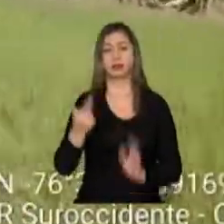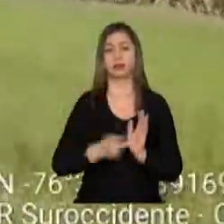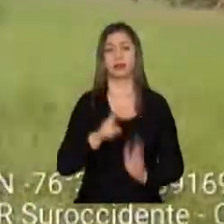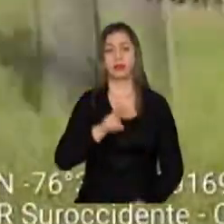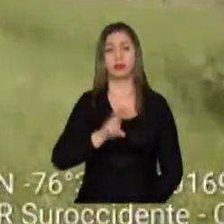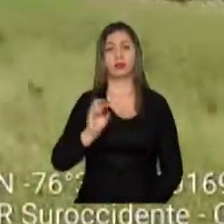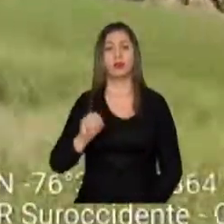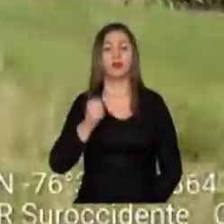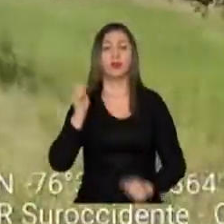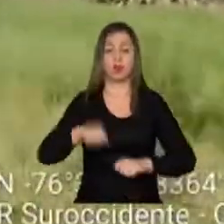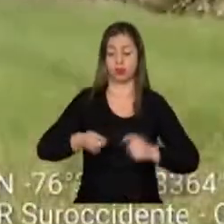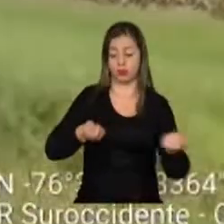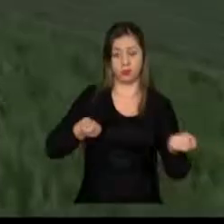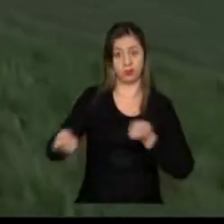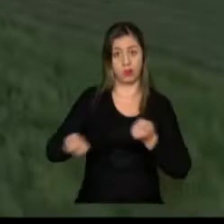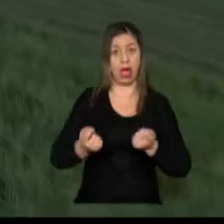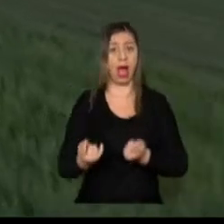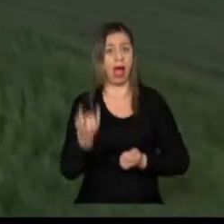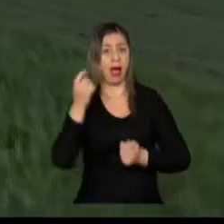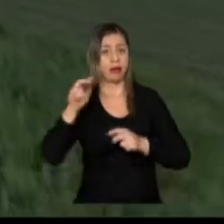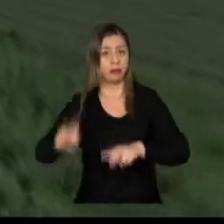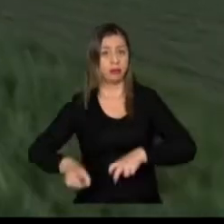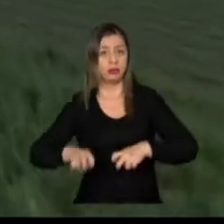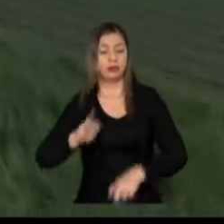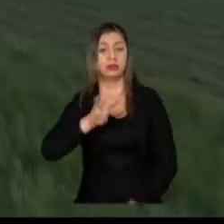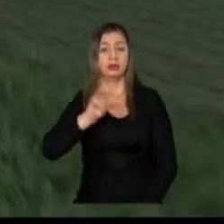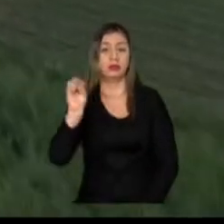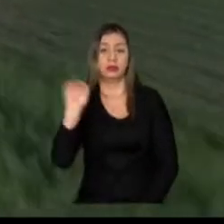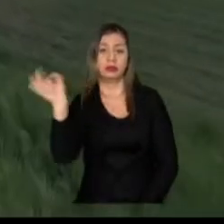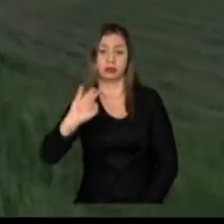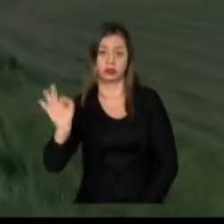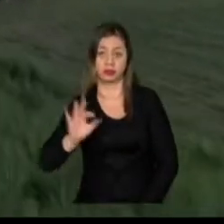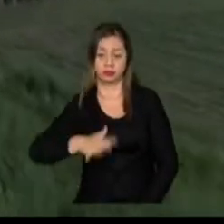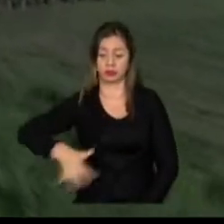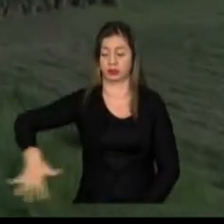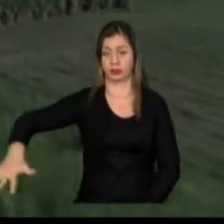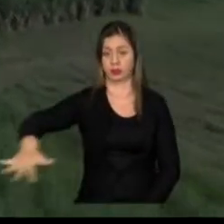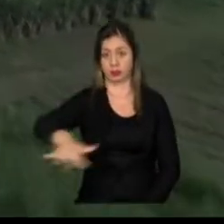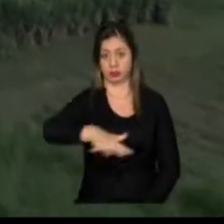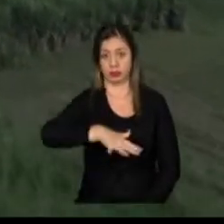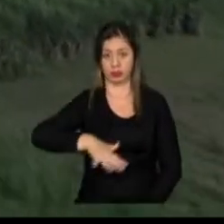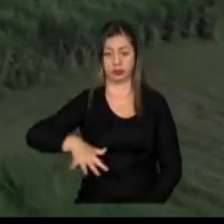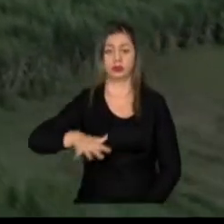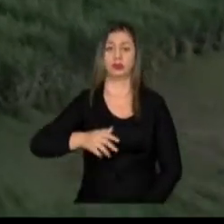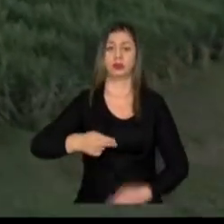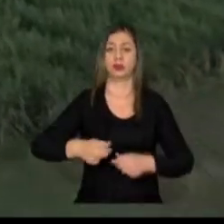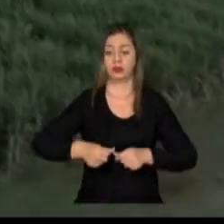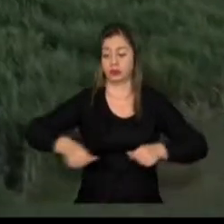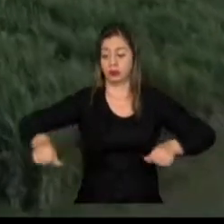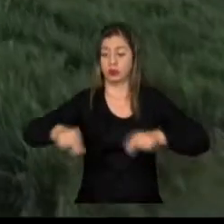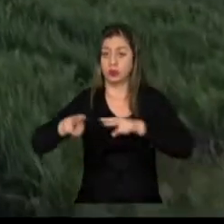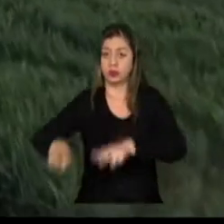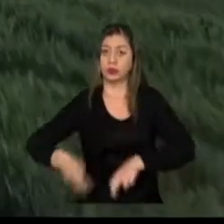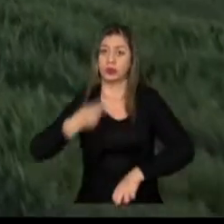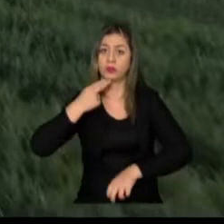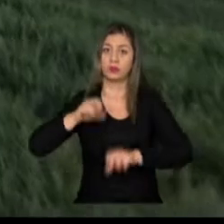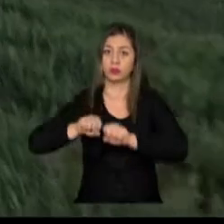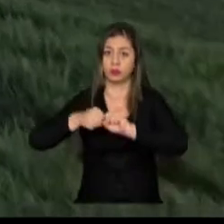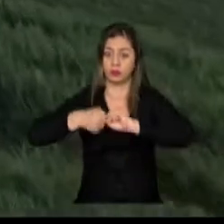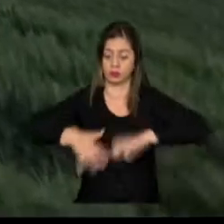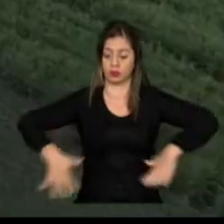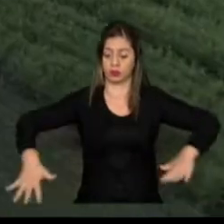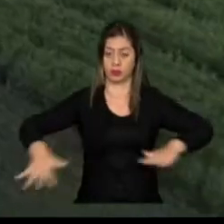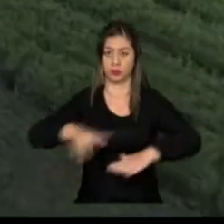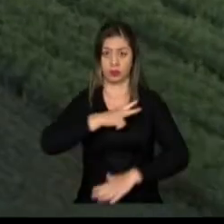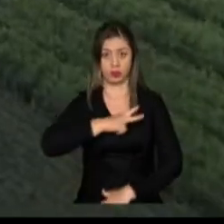quemas controladas con fines de cosecha en el 30% de las 173.919 hectáreas sembradas de caña de azúcar en el Valle del